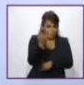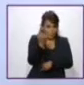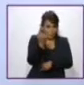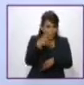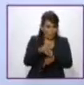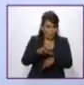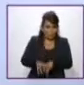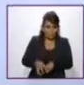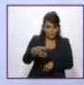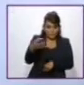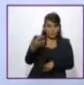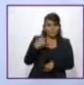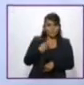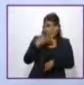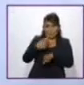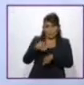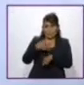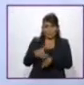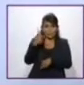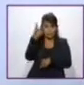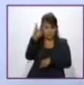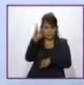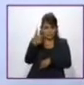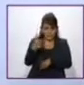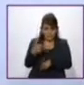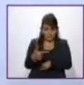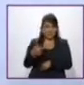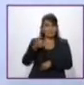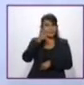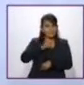7, entonces sí. Se supone que siempre soy el 7, no el 1.